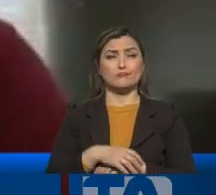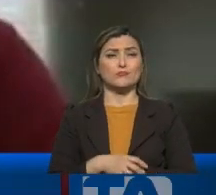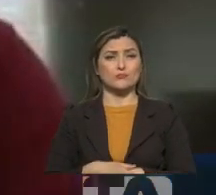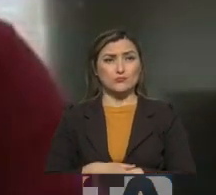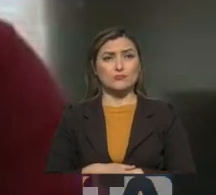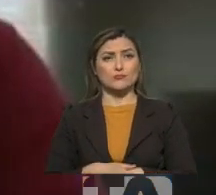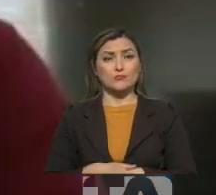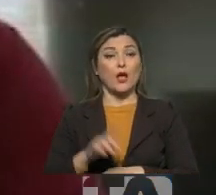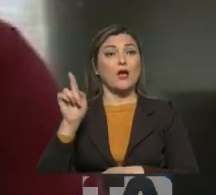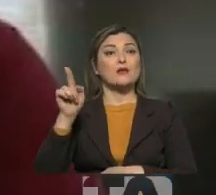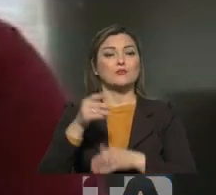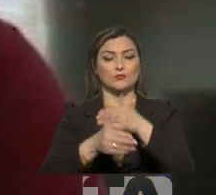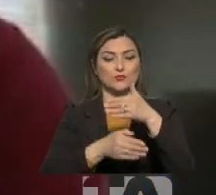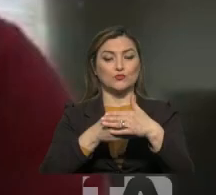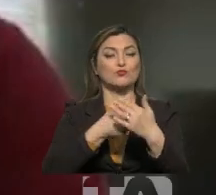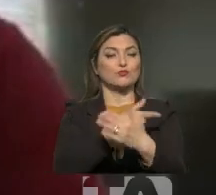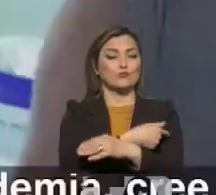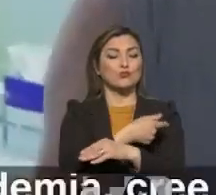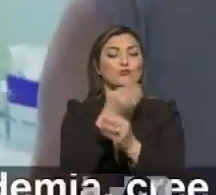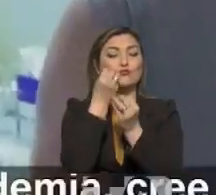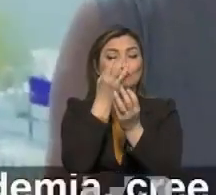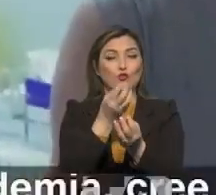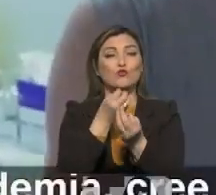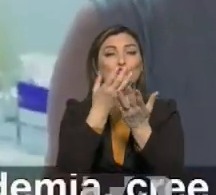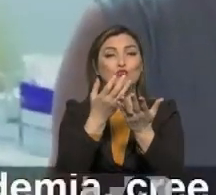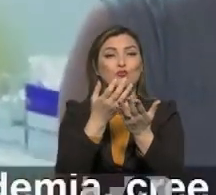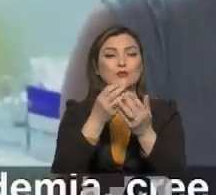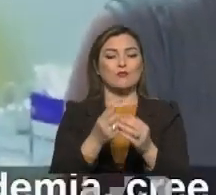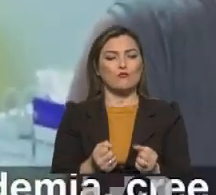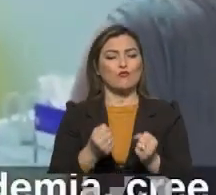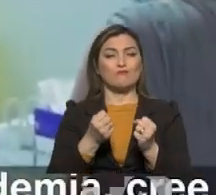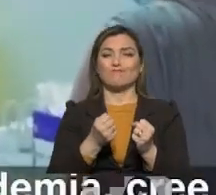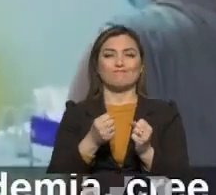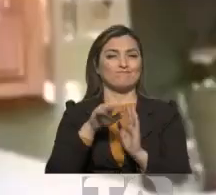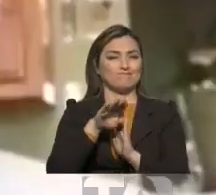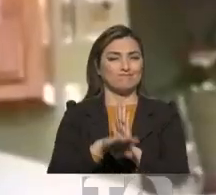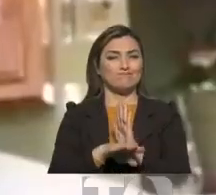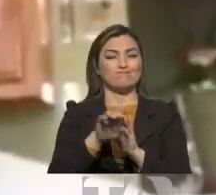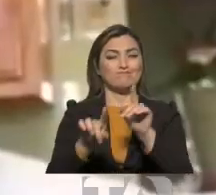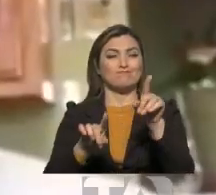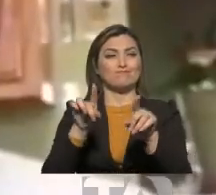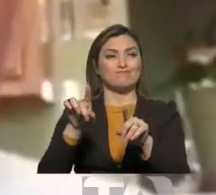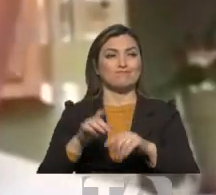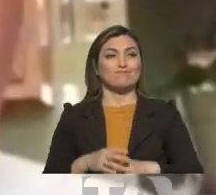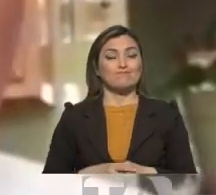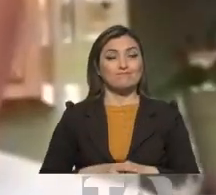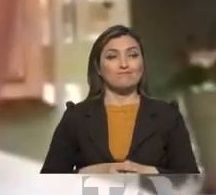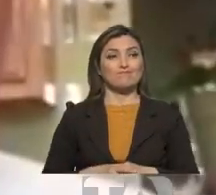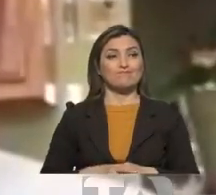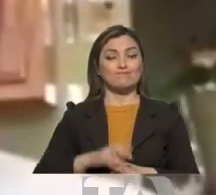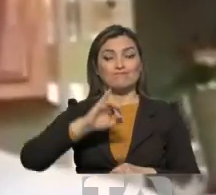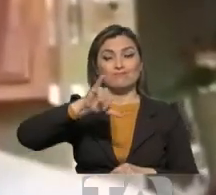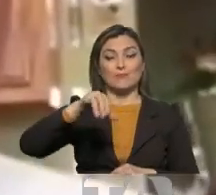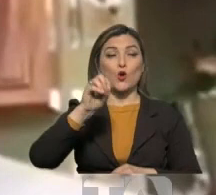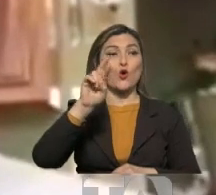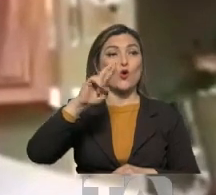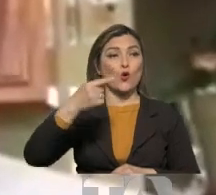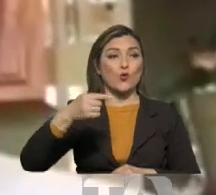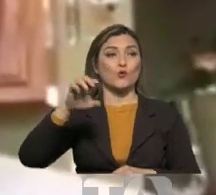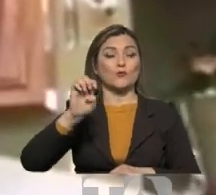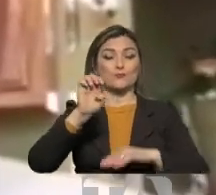la verde cuenta que el proceso de vacunación es cada vez menos rígido en algunos estados y eso da fe jorge gonzález